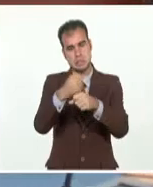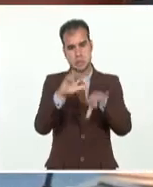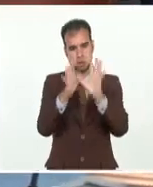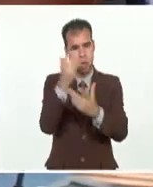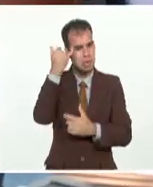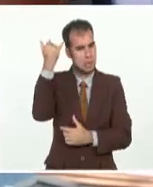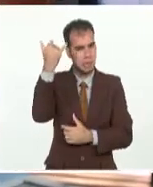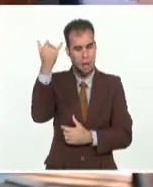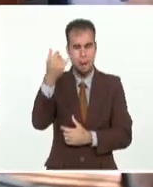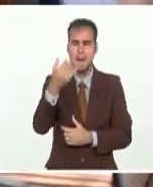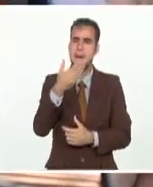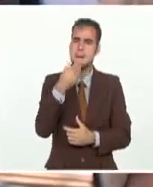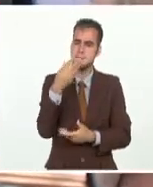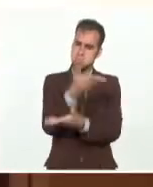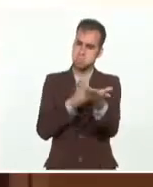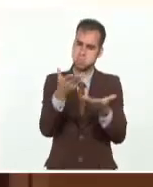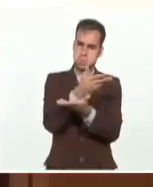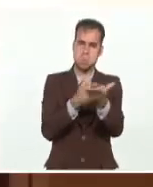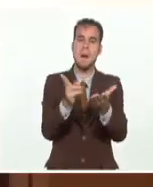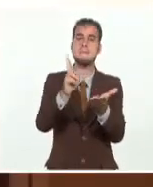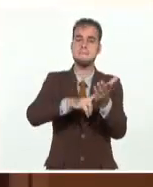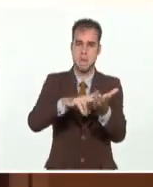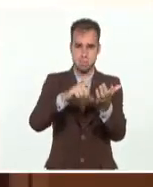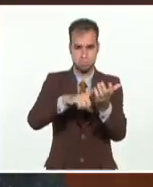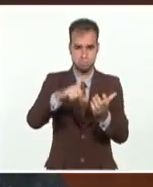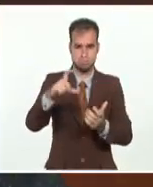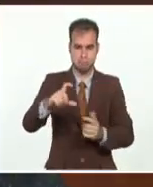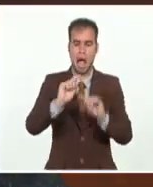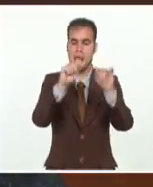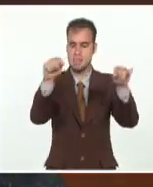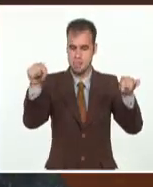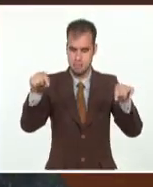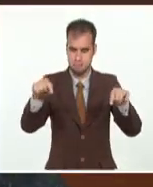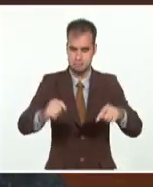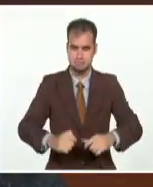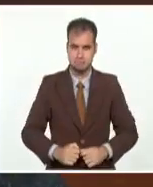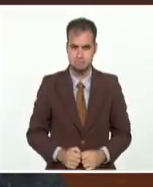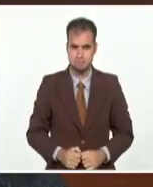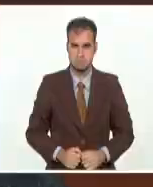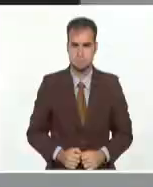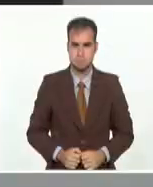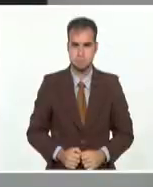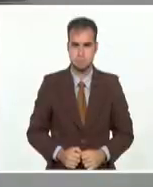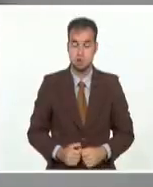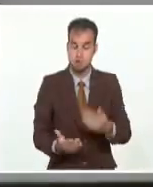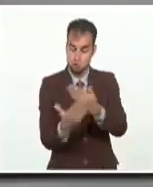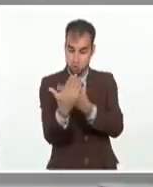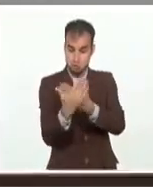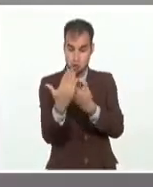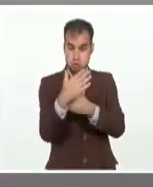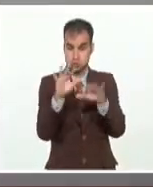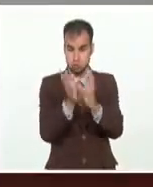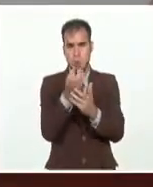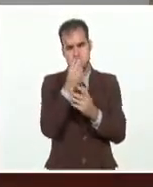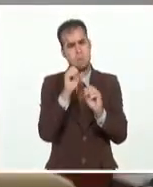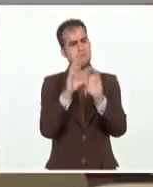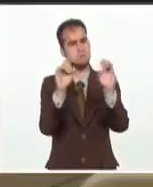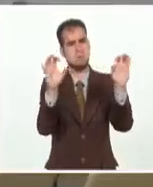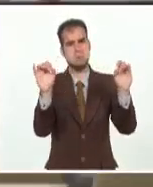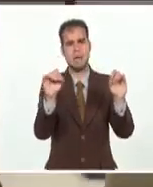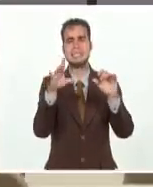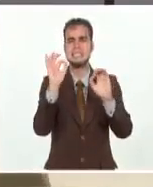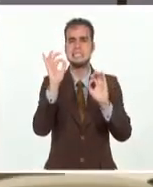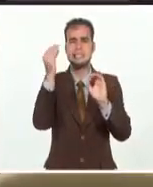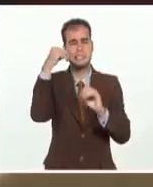de los militantes allí donde ejercen sus funciones. Además de la versión impresa, estará disponible en los sitios web del partido, de los medios